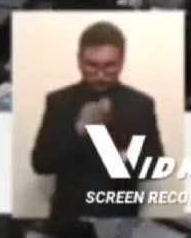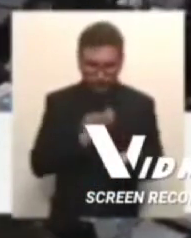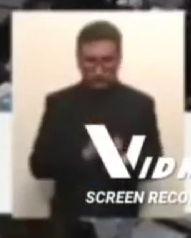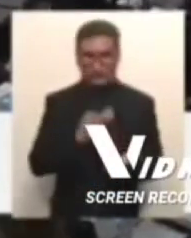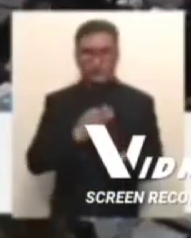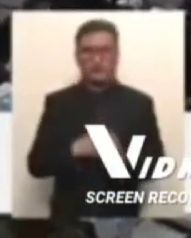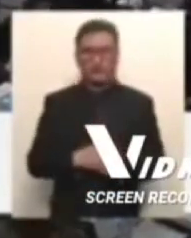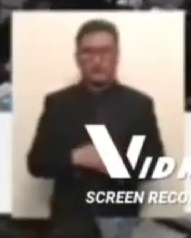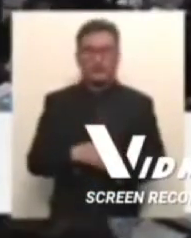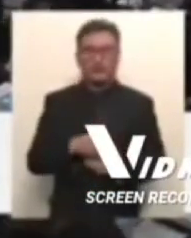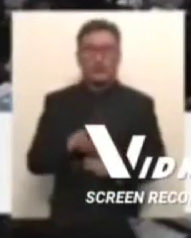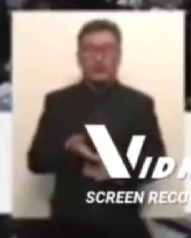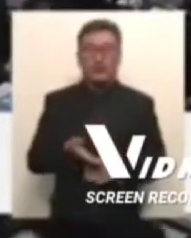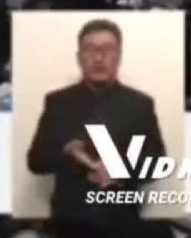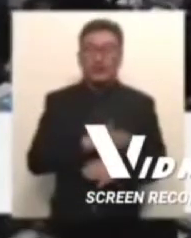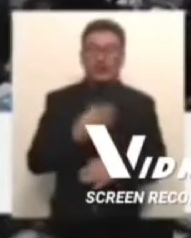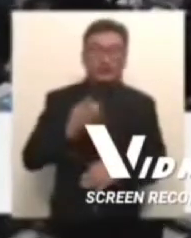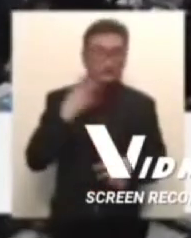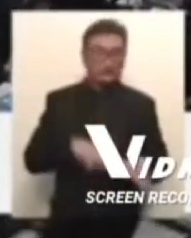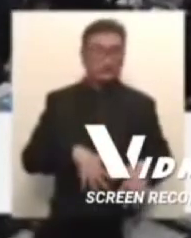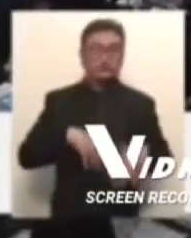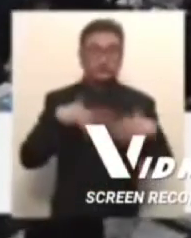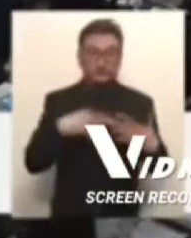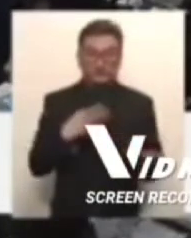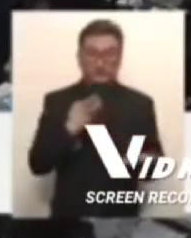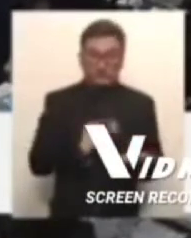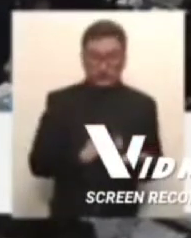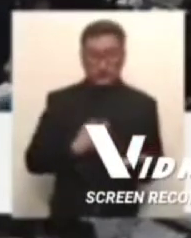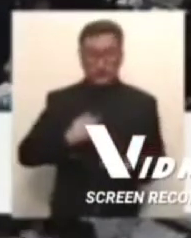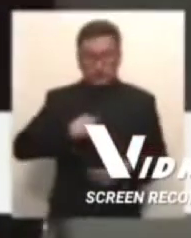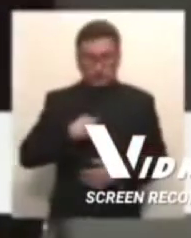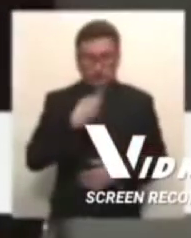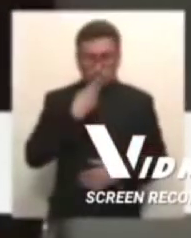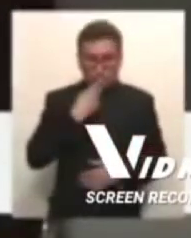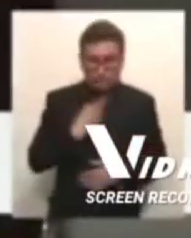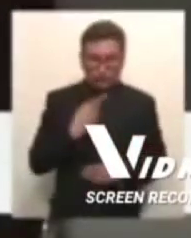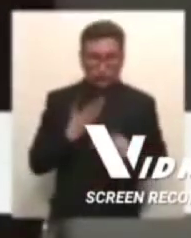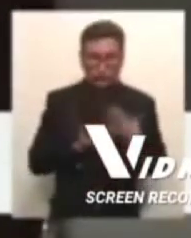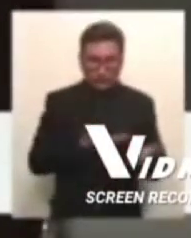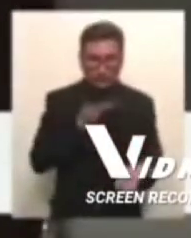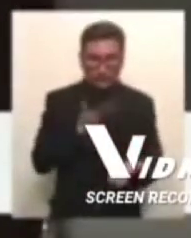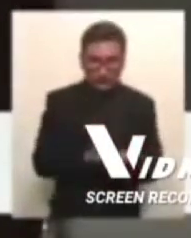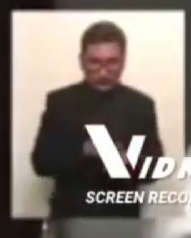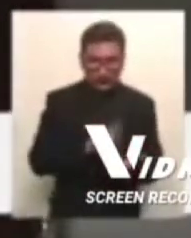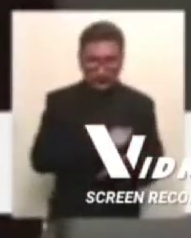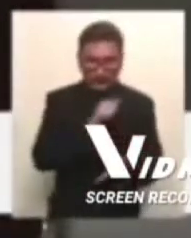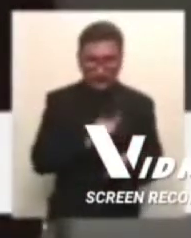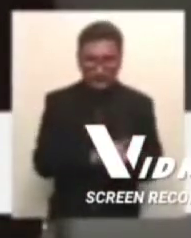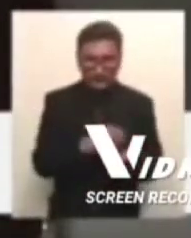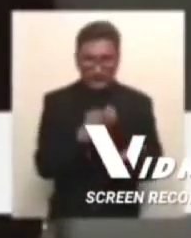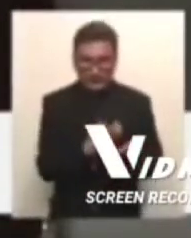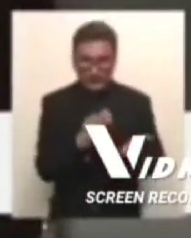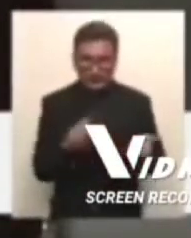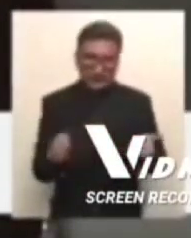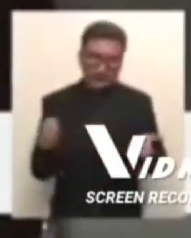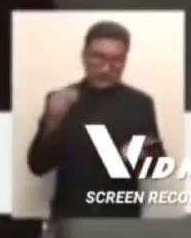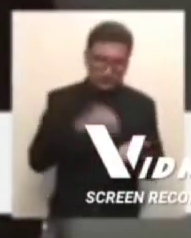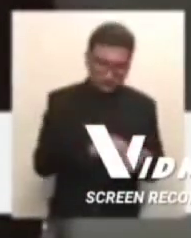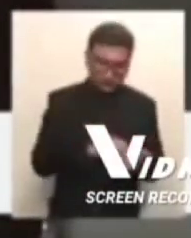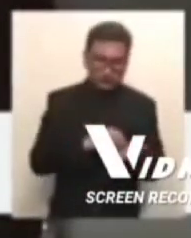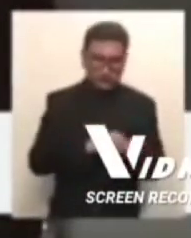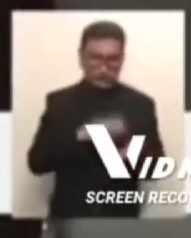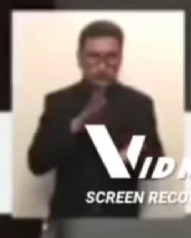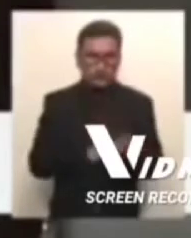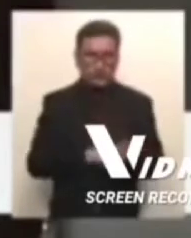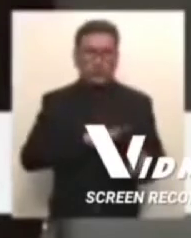vuelvo al acta de la sesión anterior. Yo hice un planteamiento sobre el acta y pedí que se incluyera en el acta